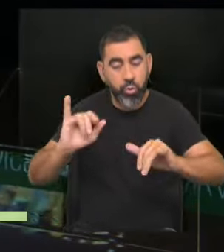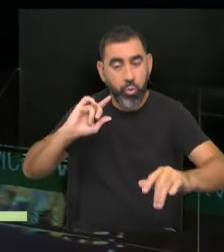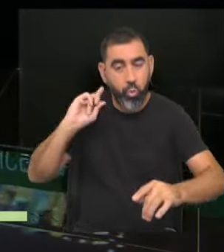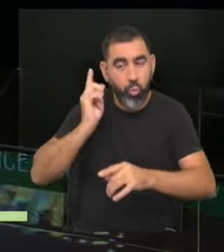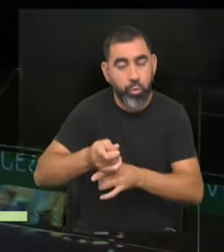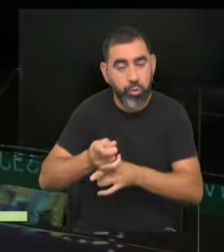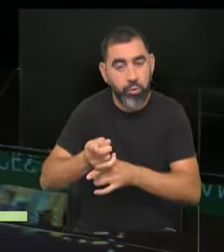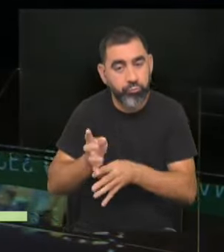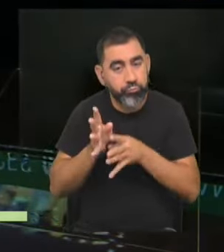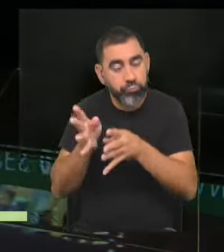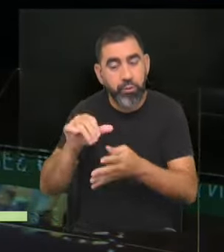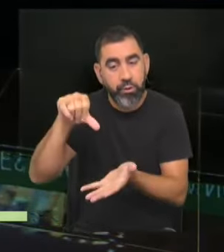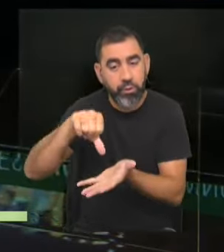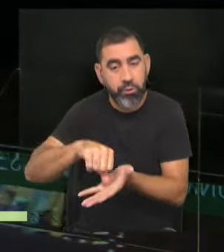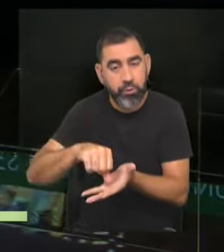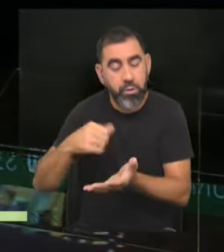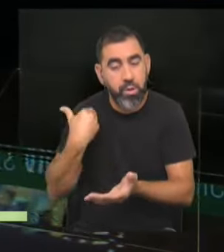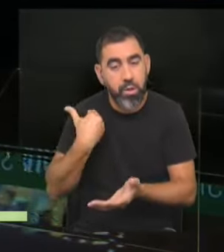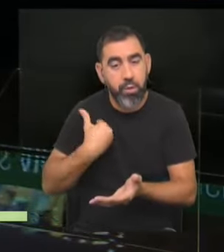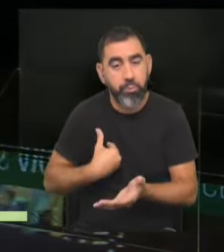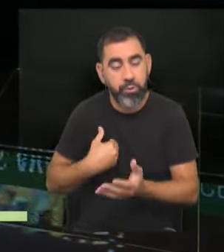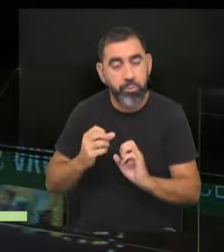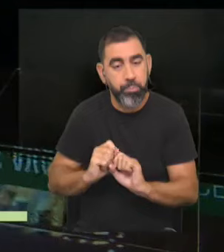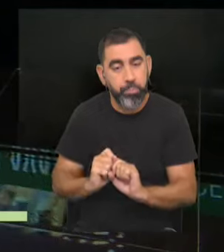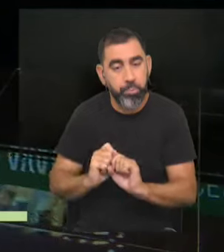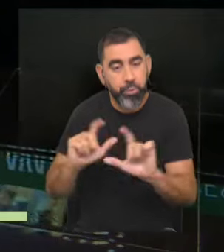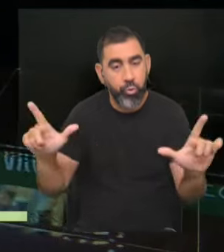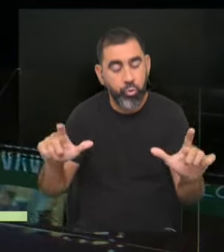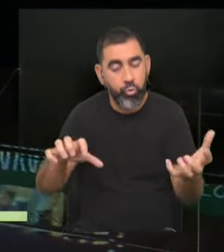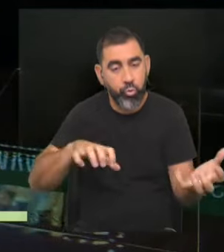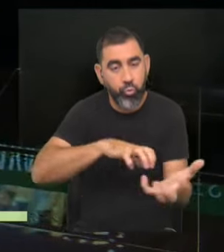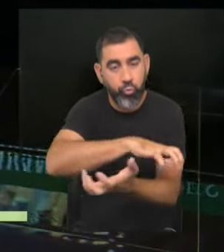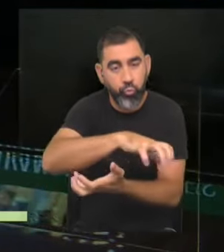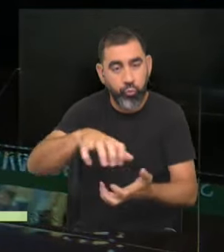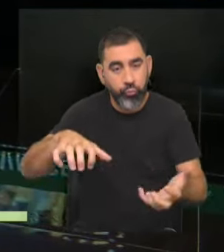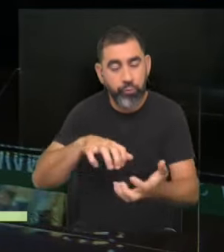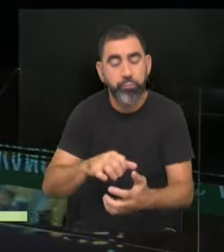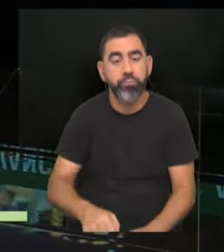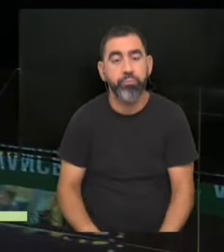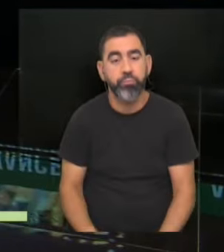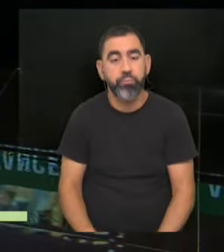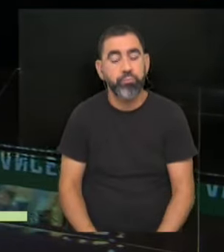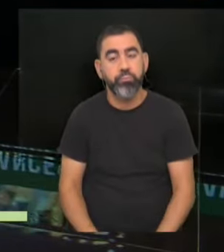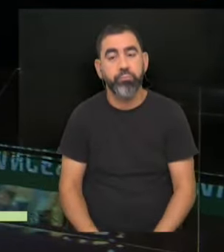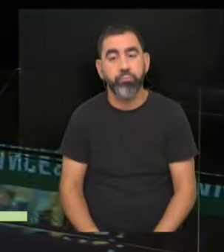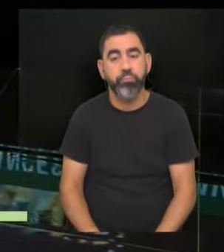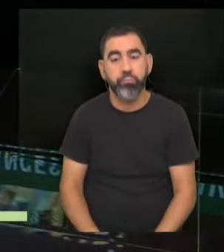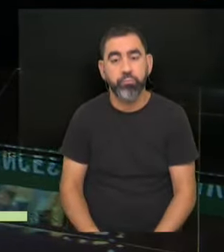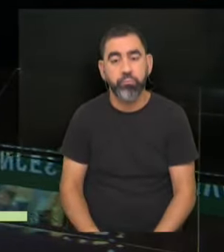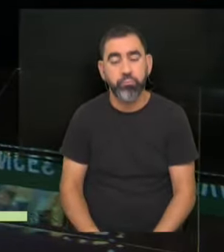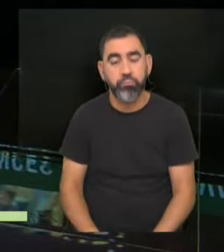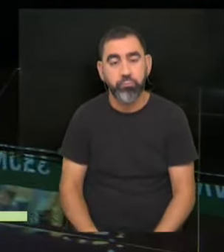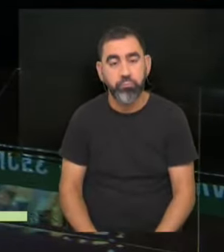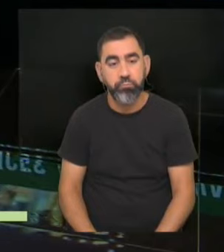el uso de la fuerza por parte de Irán y lamentó el agravamiento del conflicto vamos a tener más detalles más adelante porque hubo